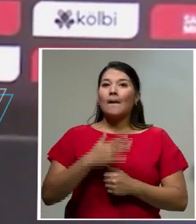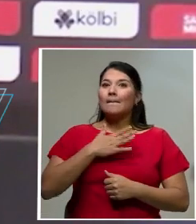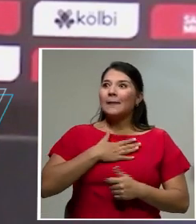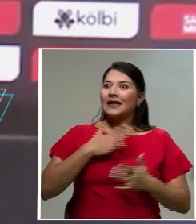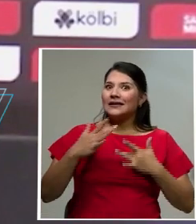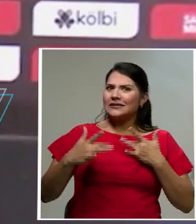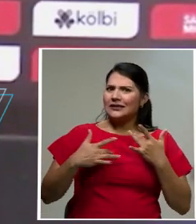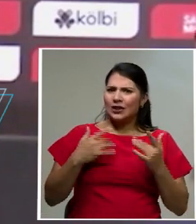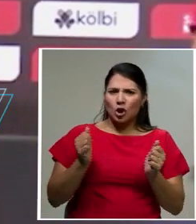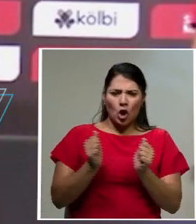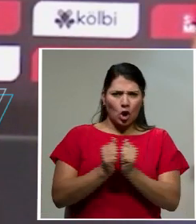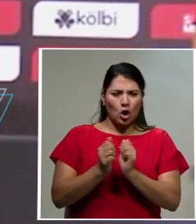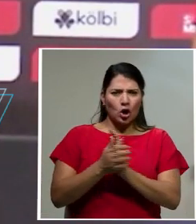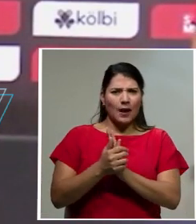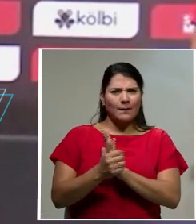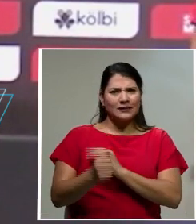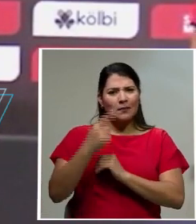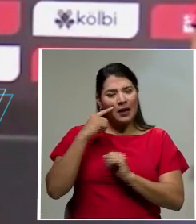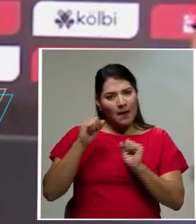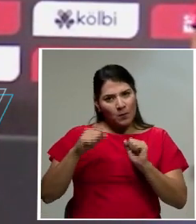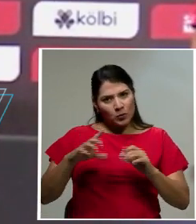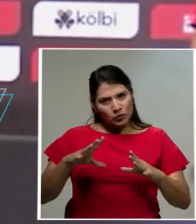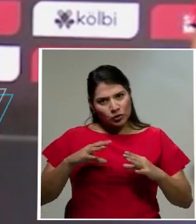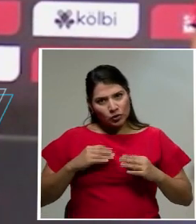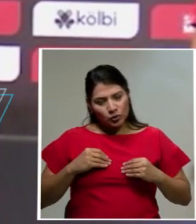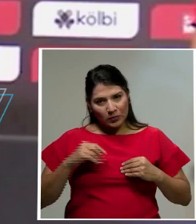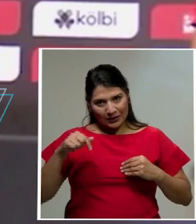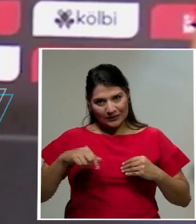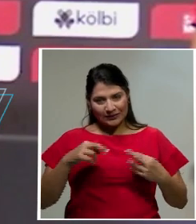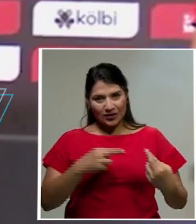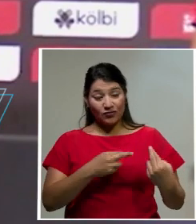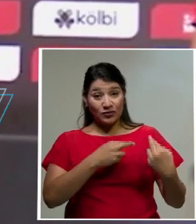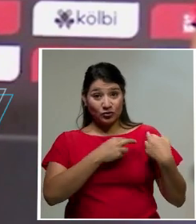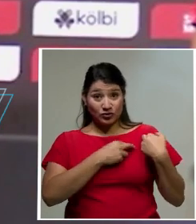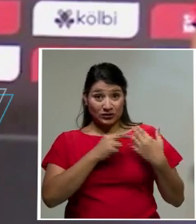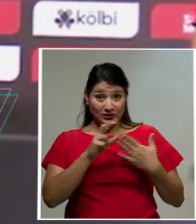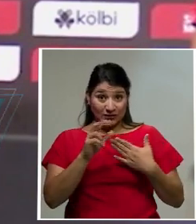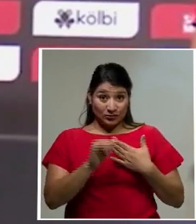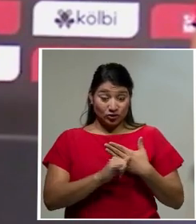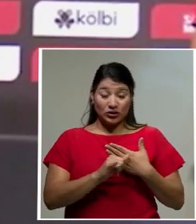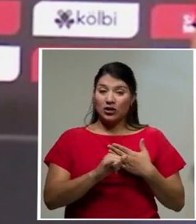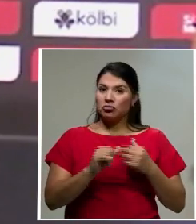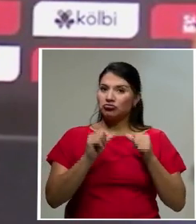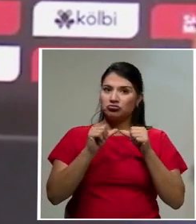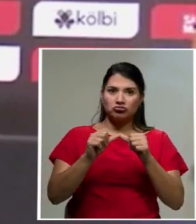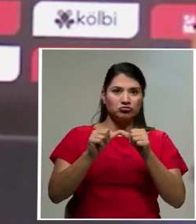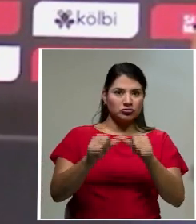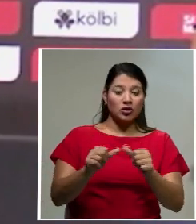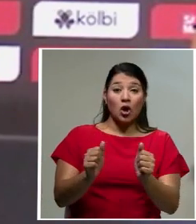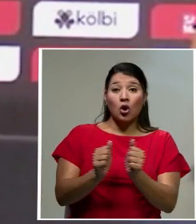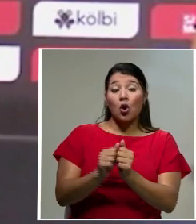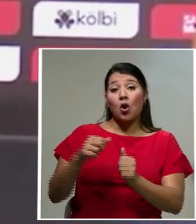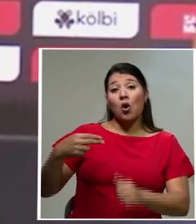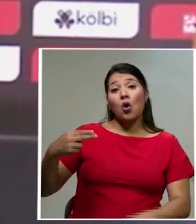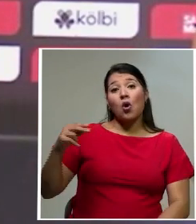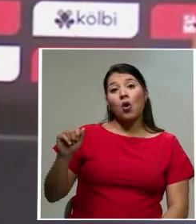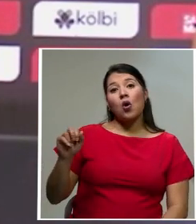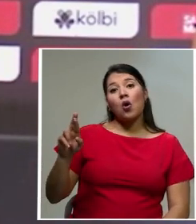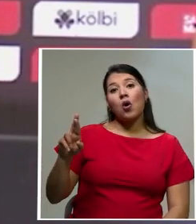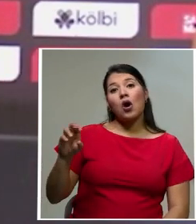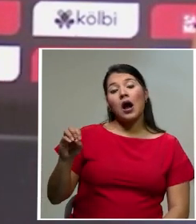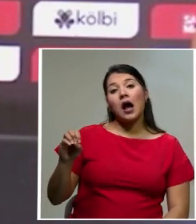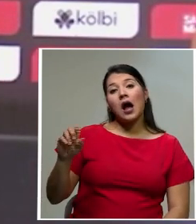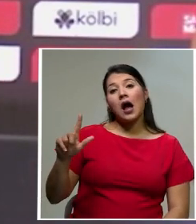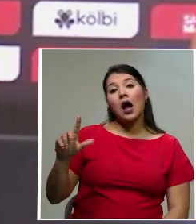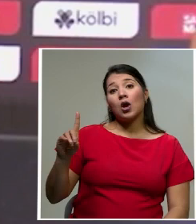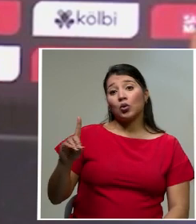totalmente capacitado para estar aquí y dirigir este proyecto hacia adelante junto con Harold. Entonces creo que estamos en un momento